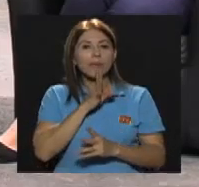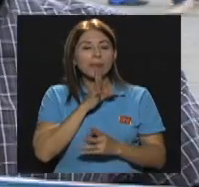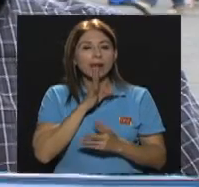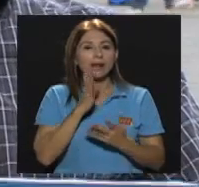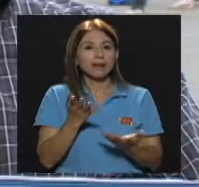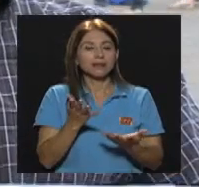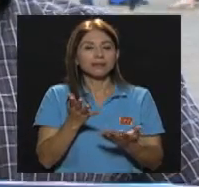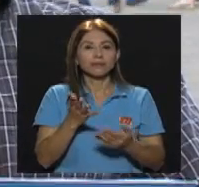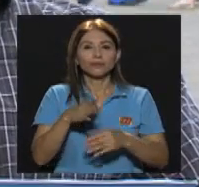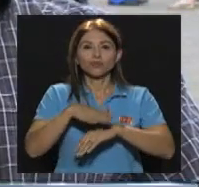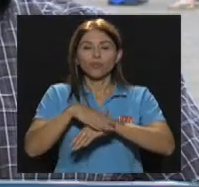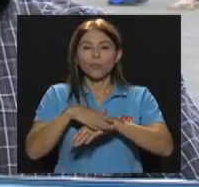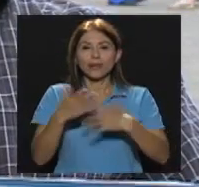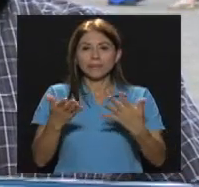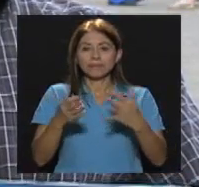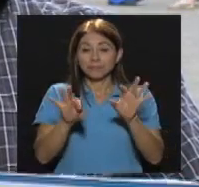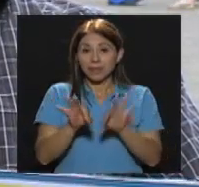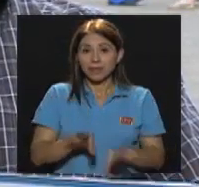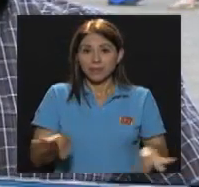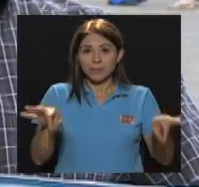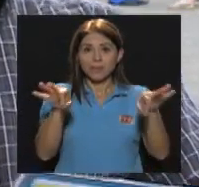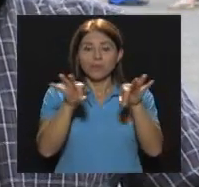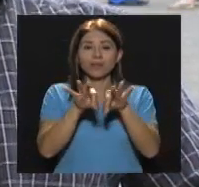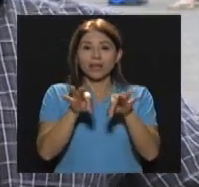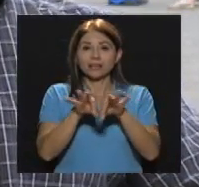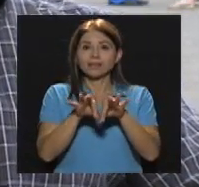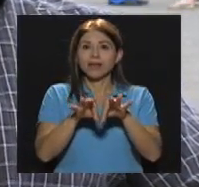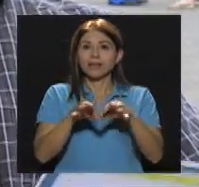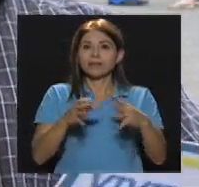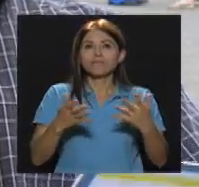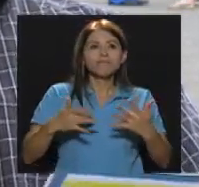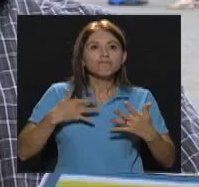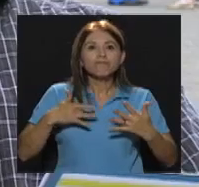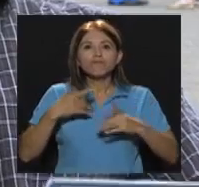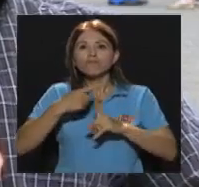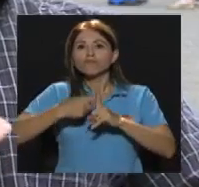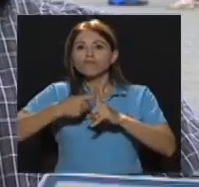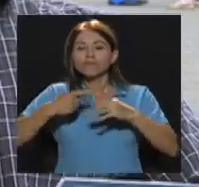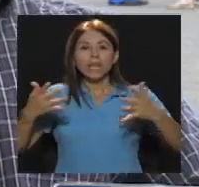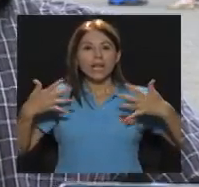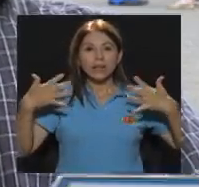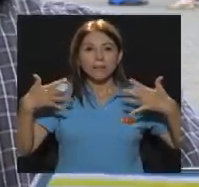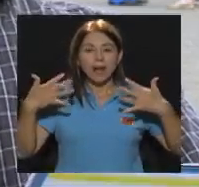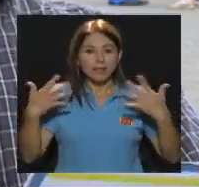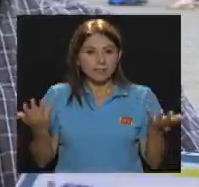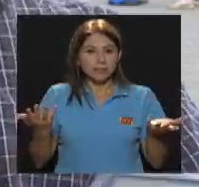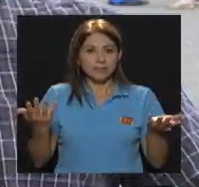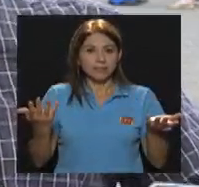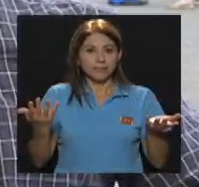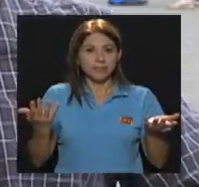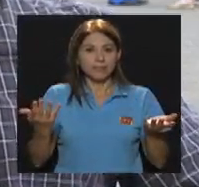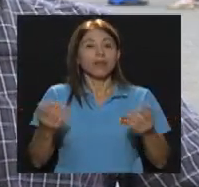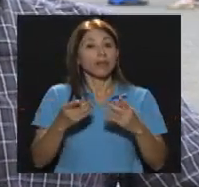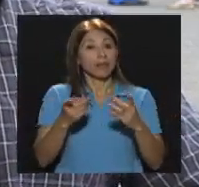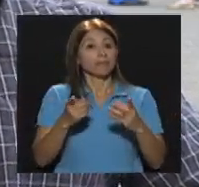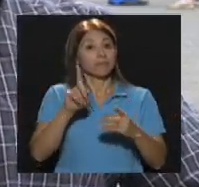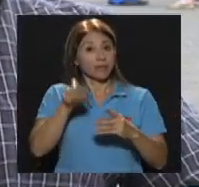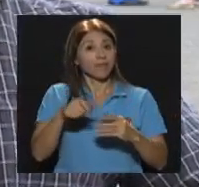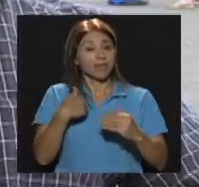conversábamos acerca de la importancia de los climas, ¿verdad? Que debe tener el hábitat